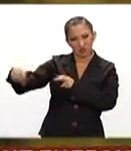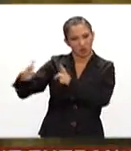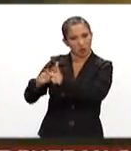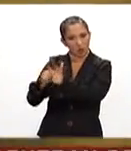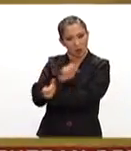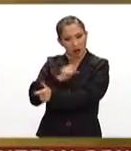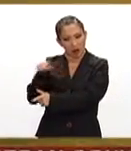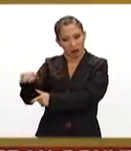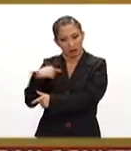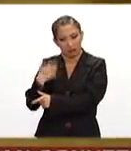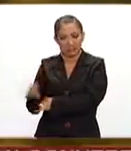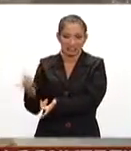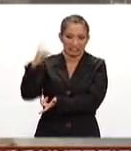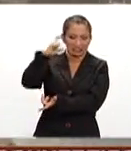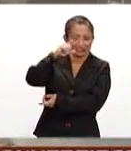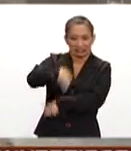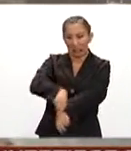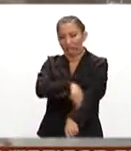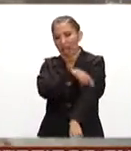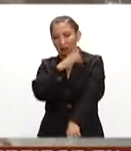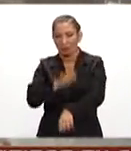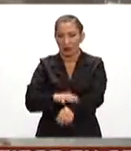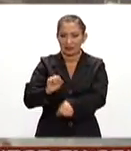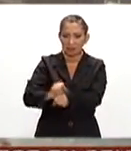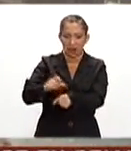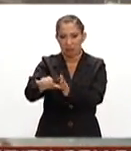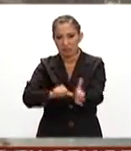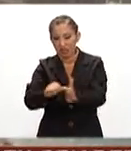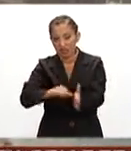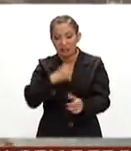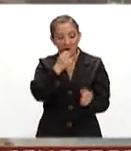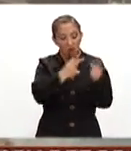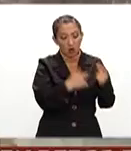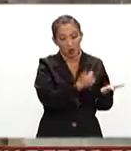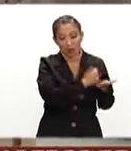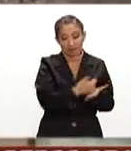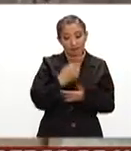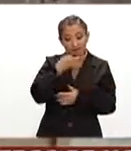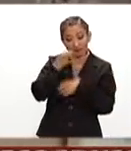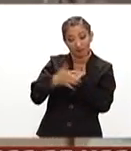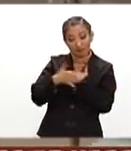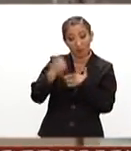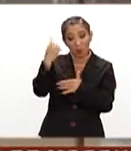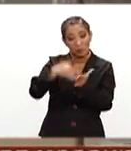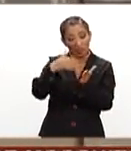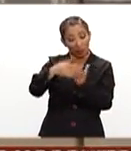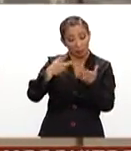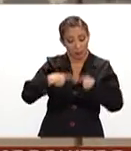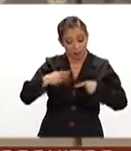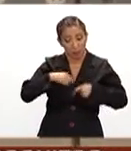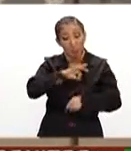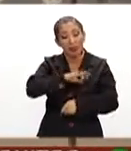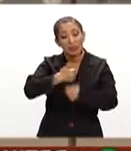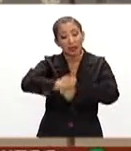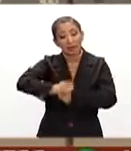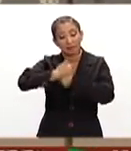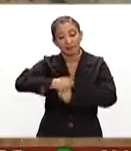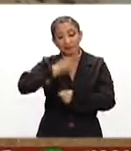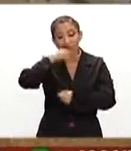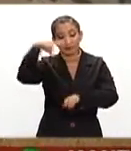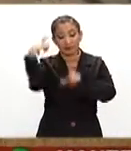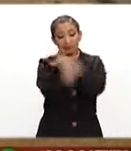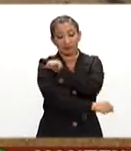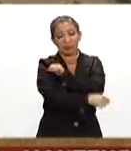Estado Islámico la recuperación tardará semanas o meses, mientras que grupos de asistencia advierten que 1 millón de personas podrían verse obligadas a